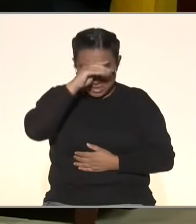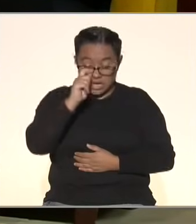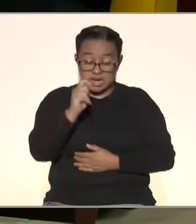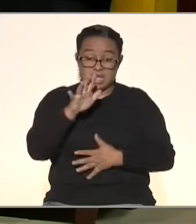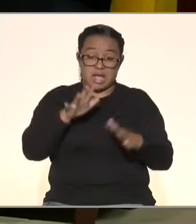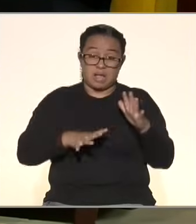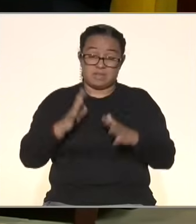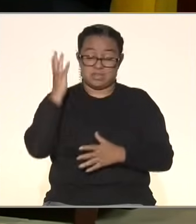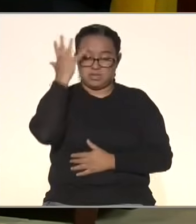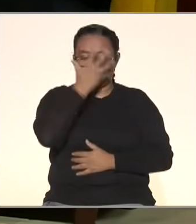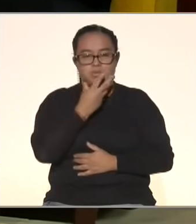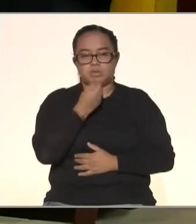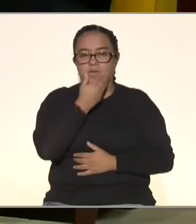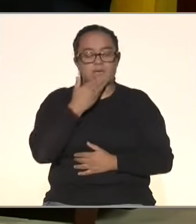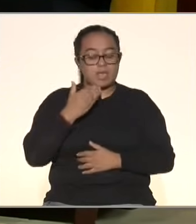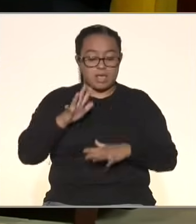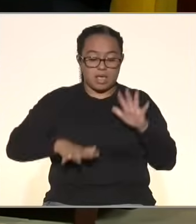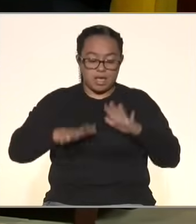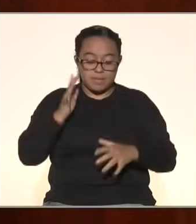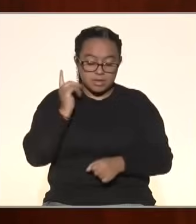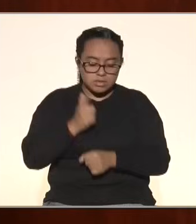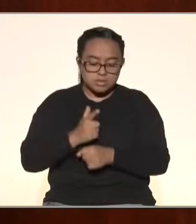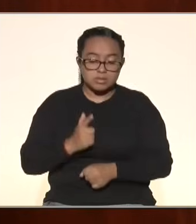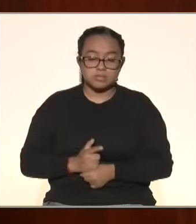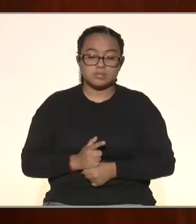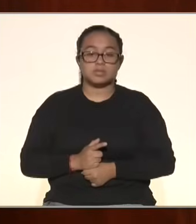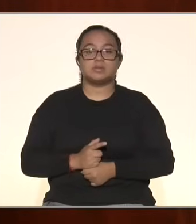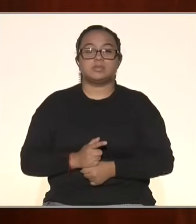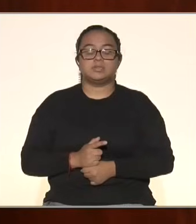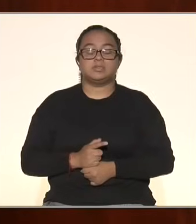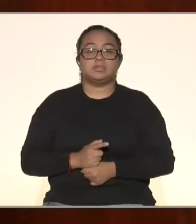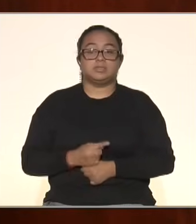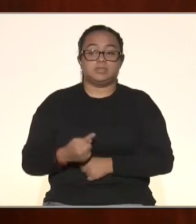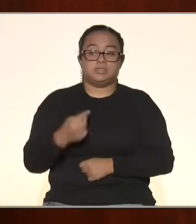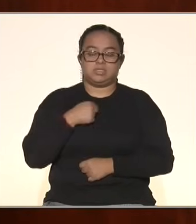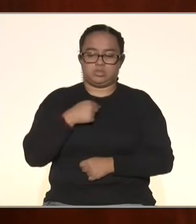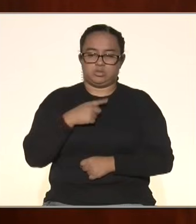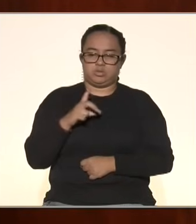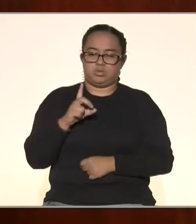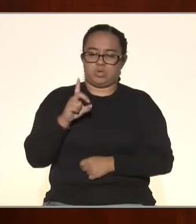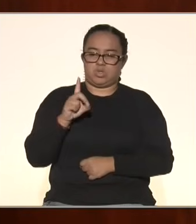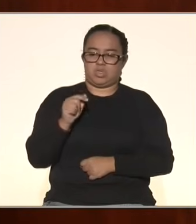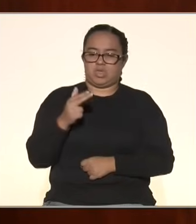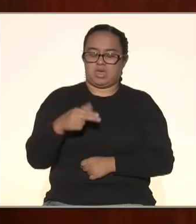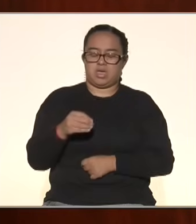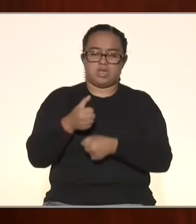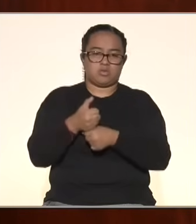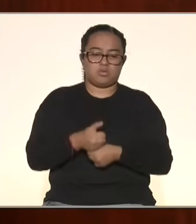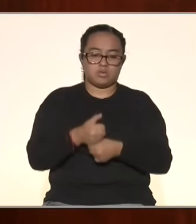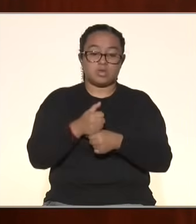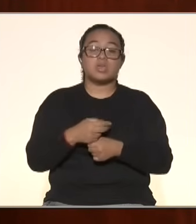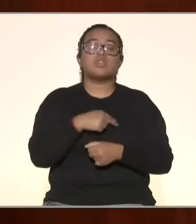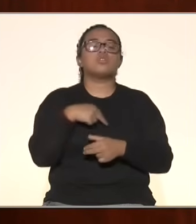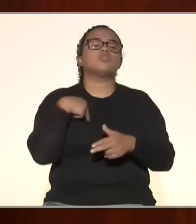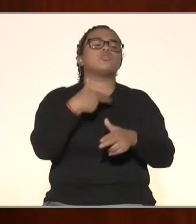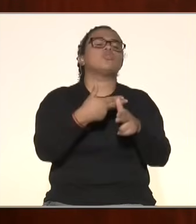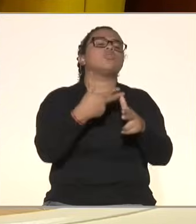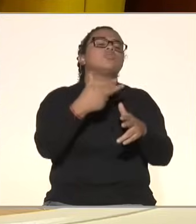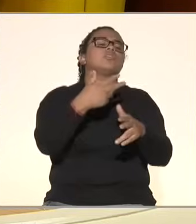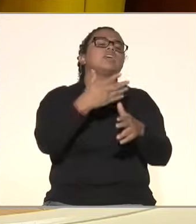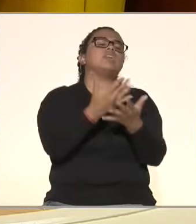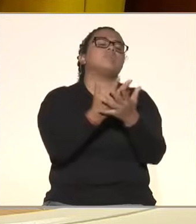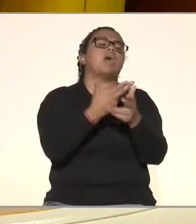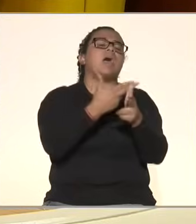agradable. A veces descubrimos ahí cosas que pues nos están haciendo ruido en la vida, y no esperarnos hasta el final de año para